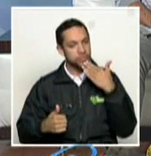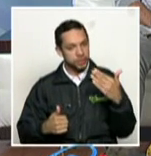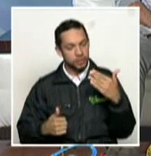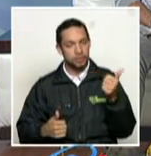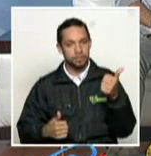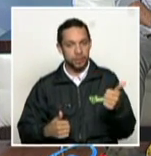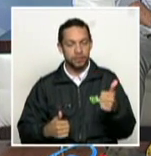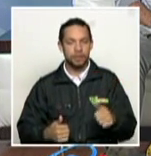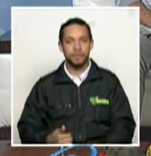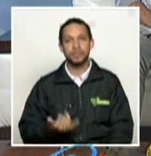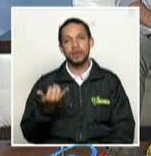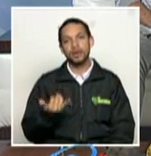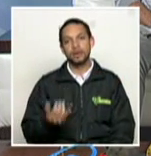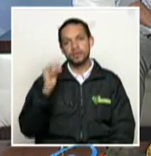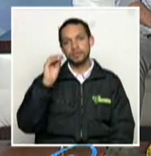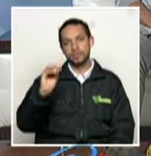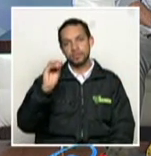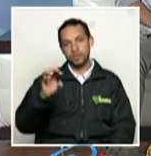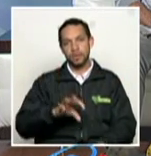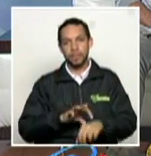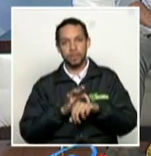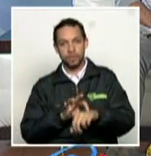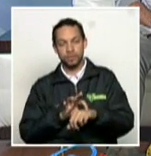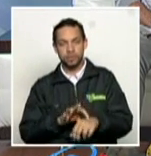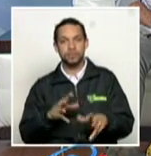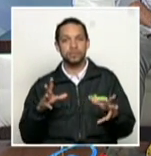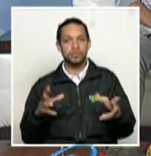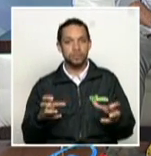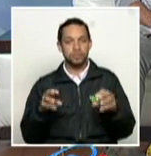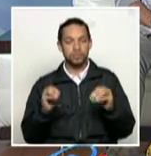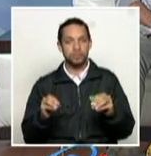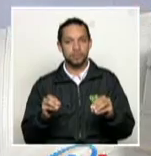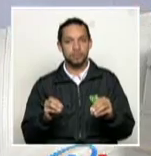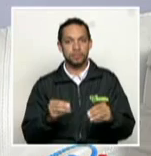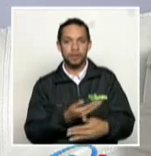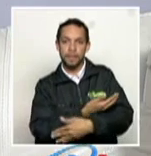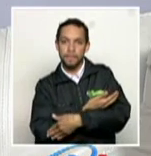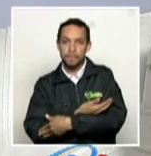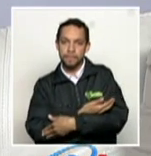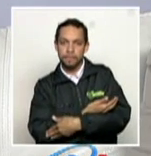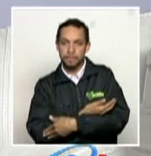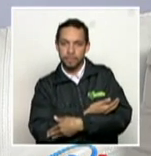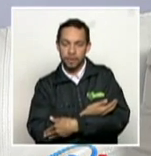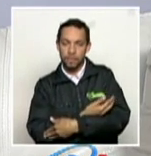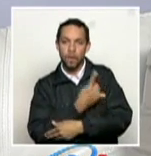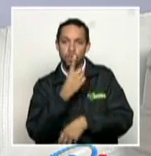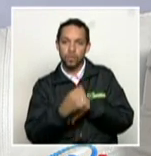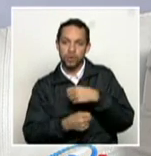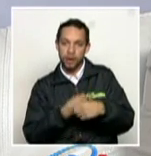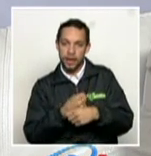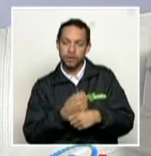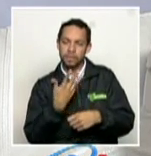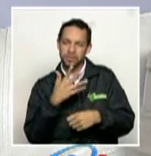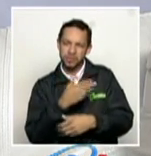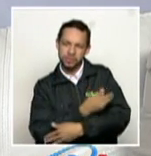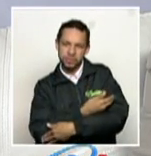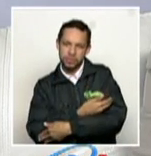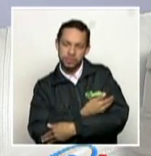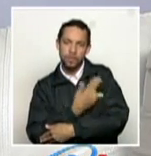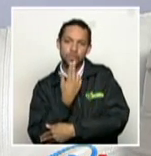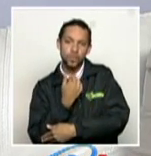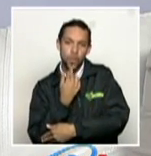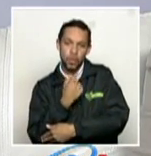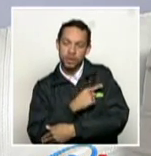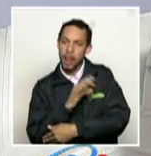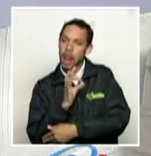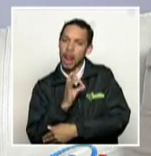gracias. A ver, doctor, mi pregunta es la siguiente. Yo tengo un bebé de 18 meses, yo no le doy azúcar en ninguna forma, pero